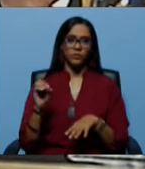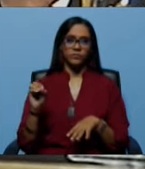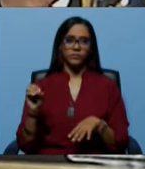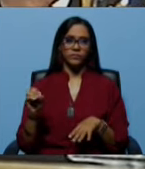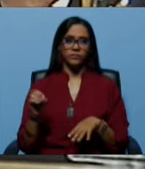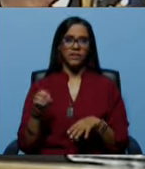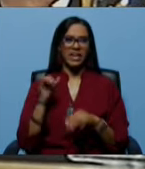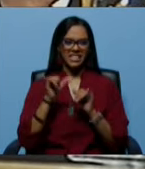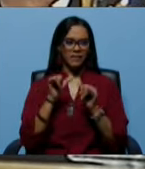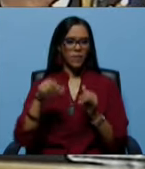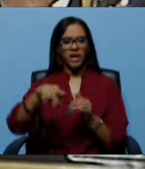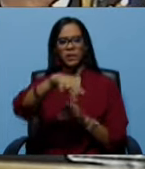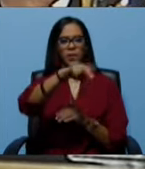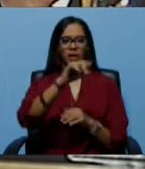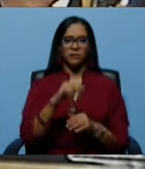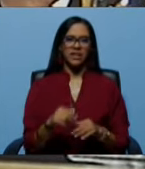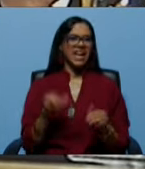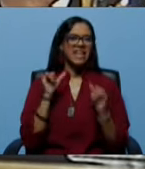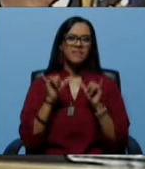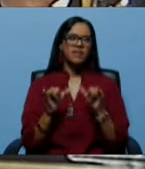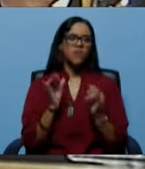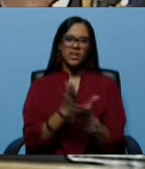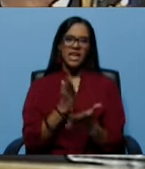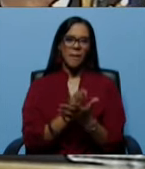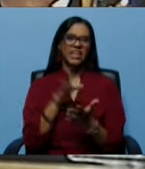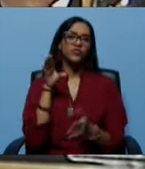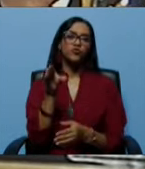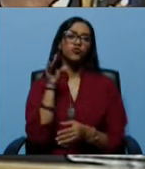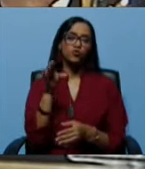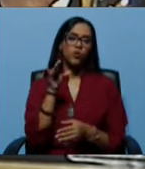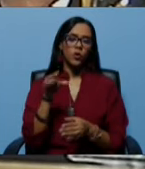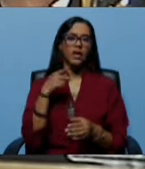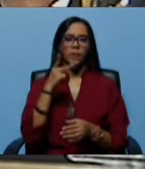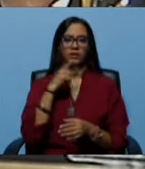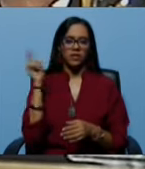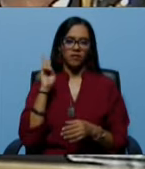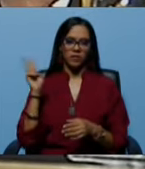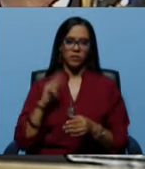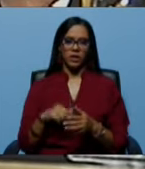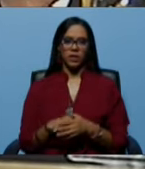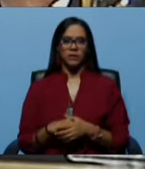Ese mismo que anda por ahí. Ramón, el mismo de siempre, el vividor, el chulo de la política de Venezuela.